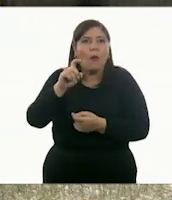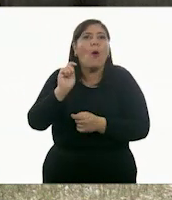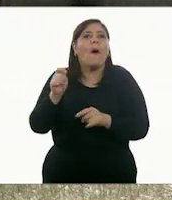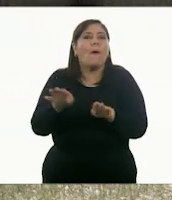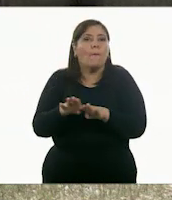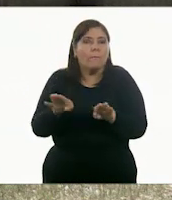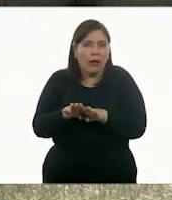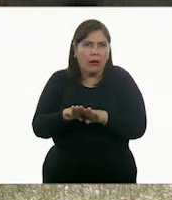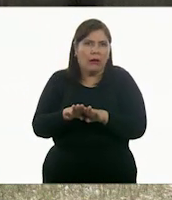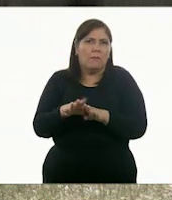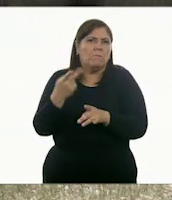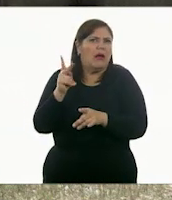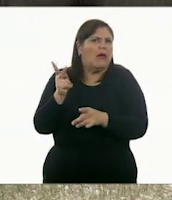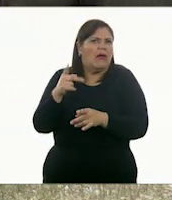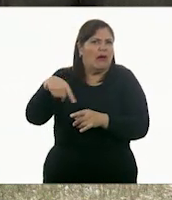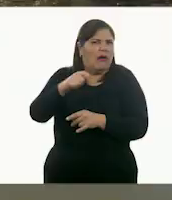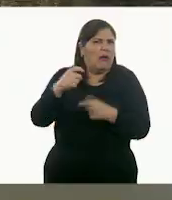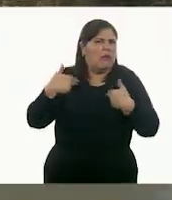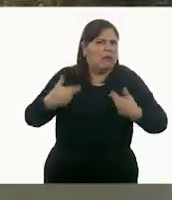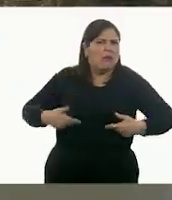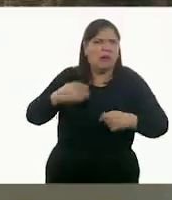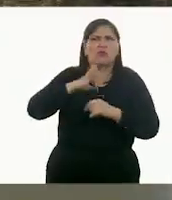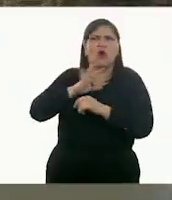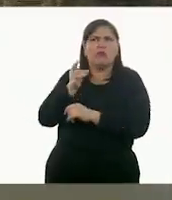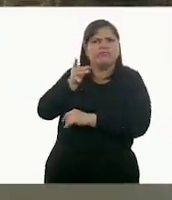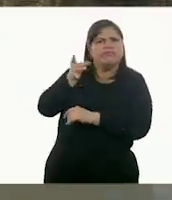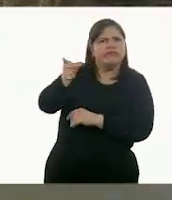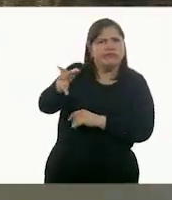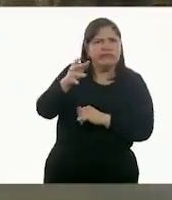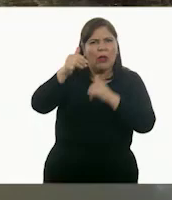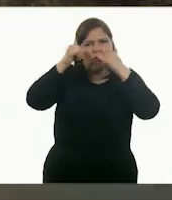animales tan grandes como el mamut?